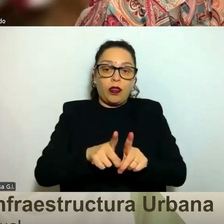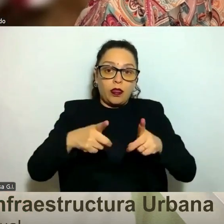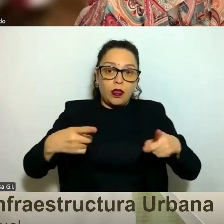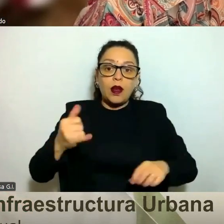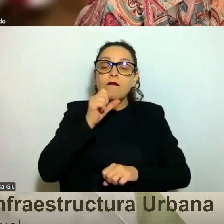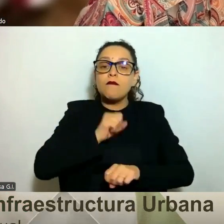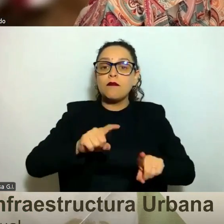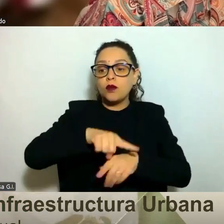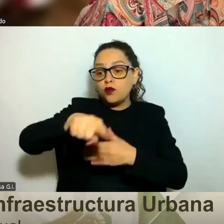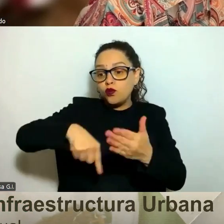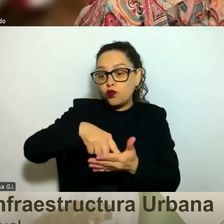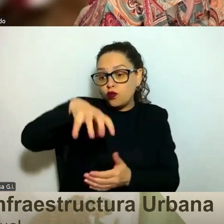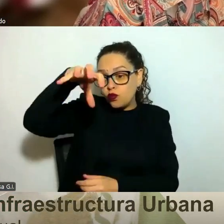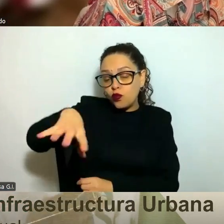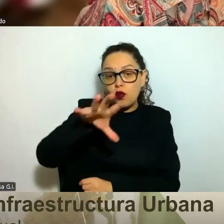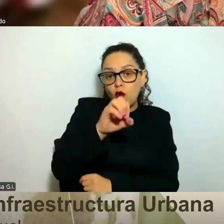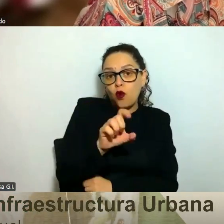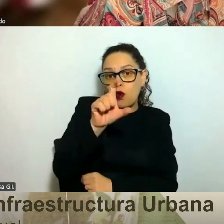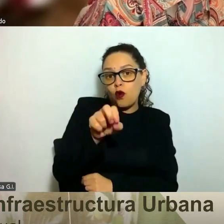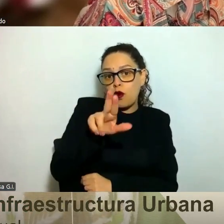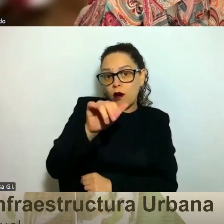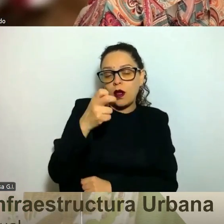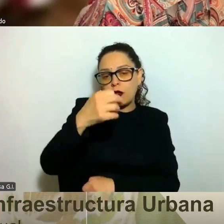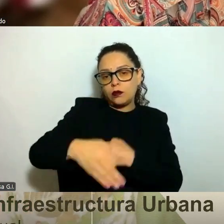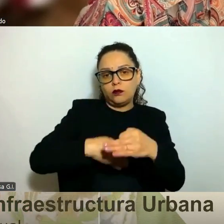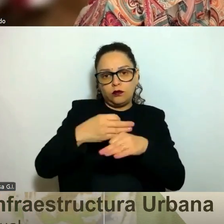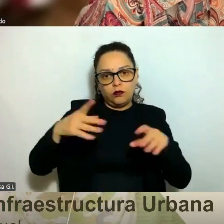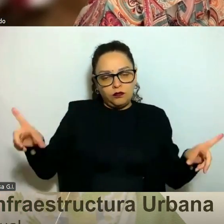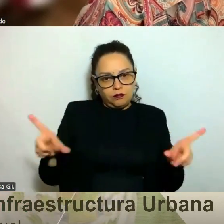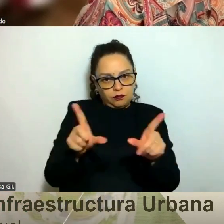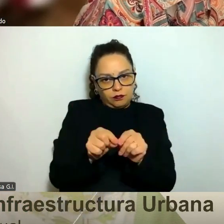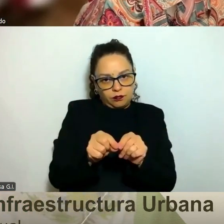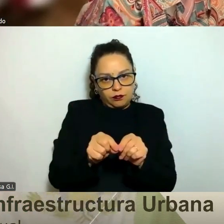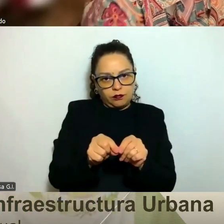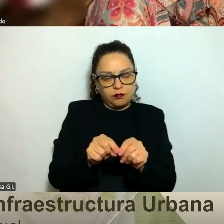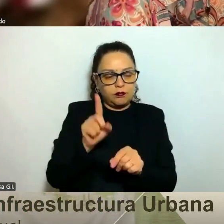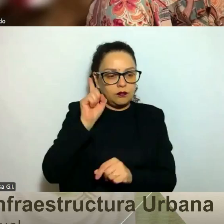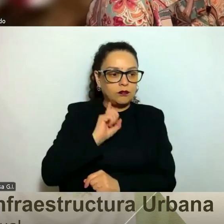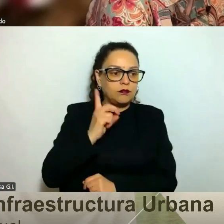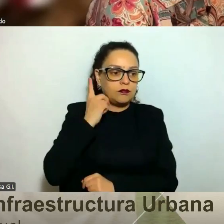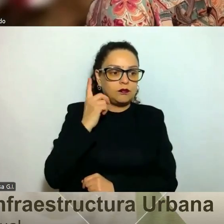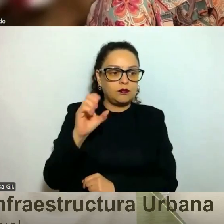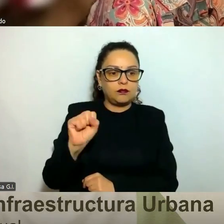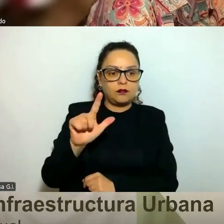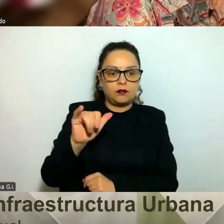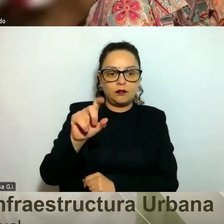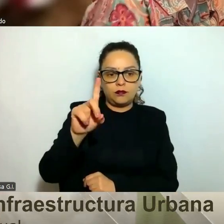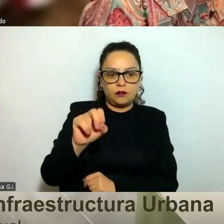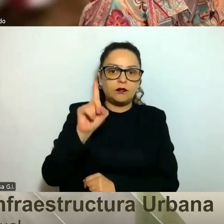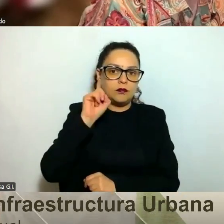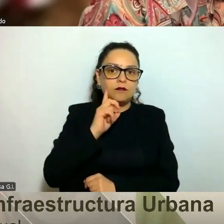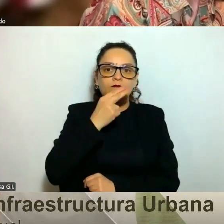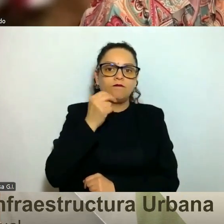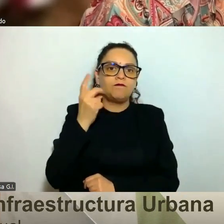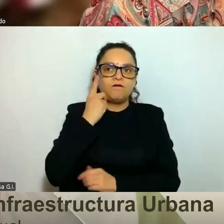colonia. Sería cuanto mis comentarios, diputada Salido, diputadas y diputados.